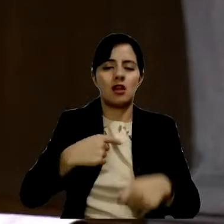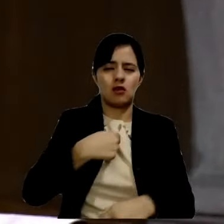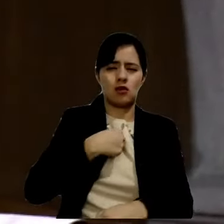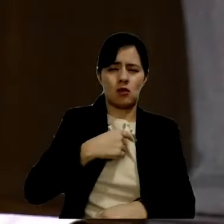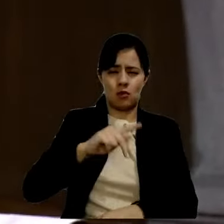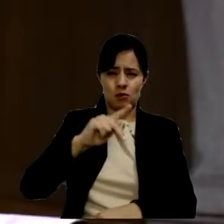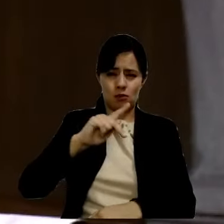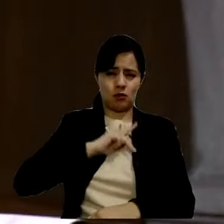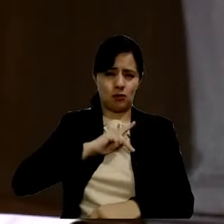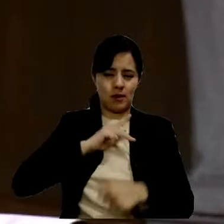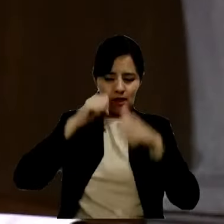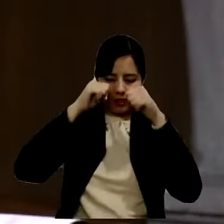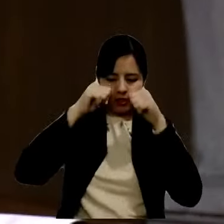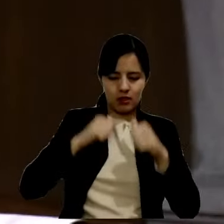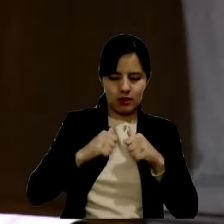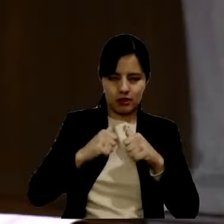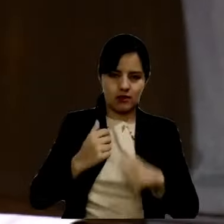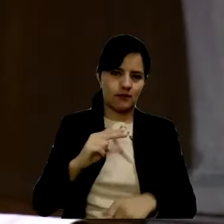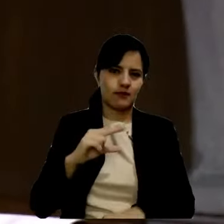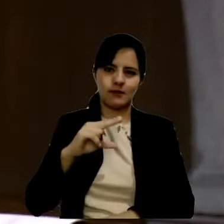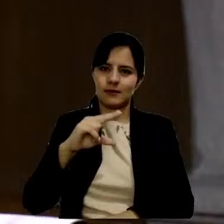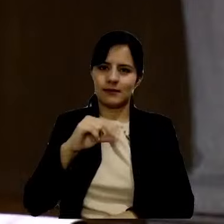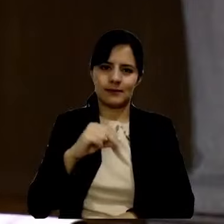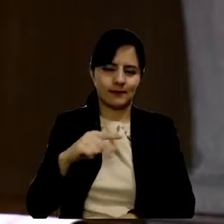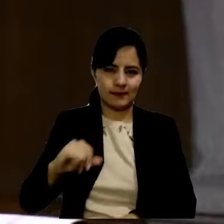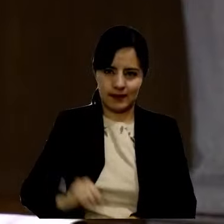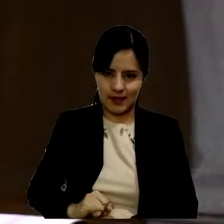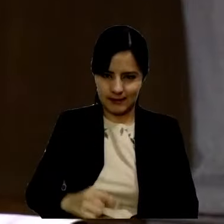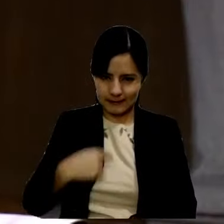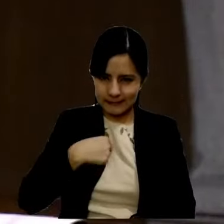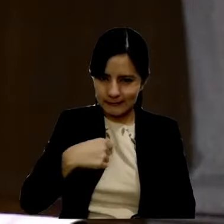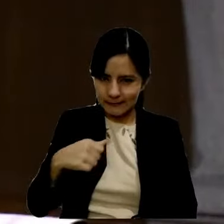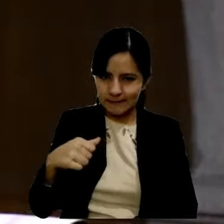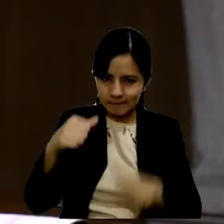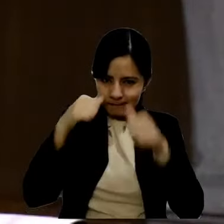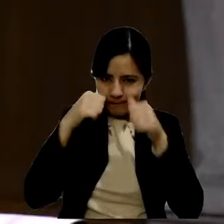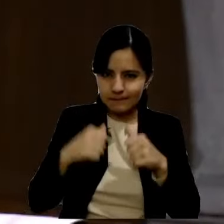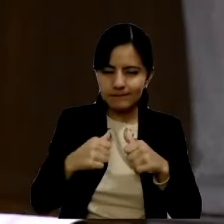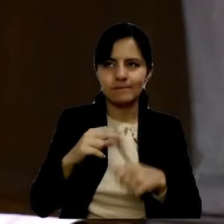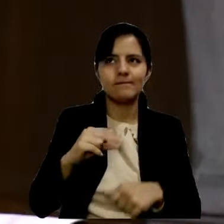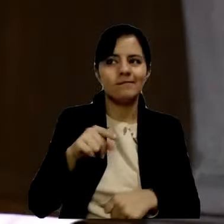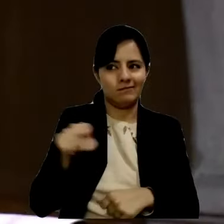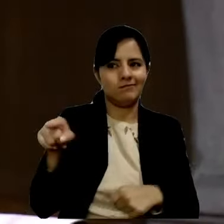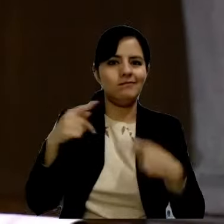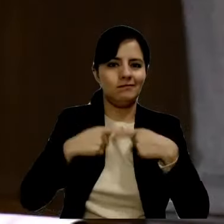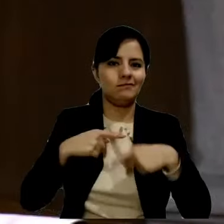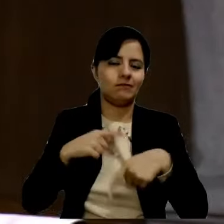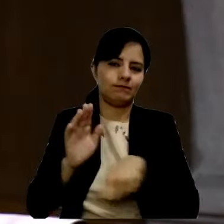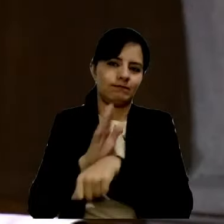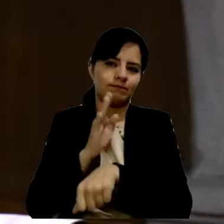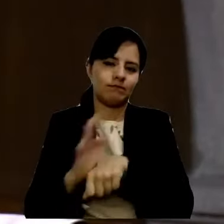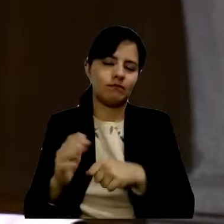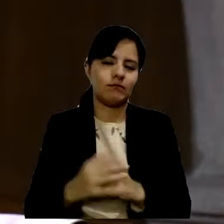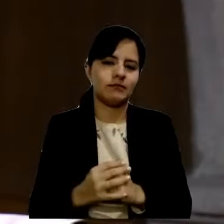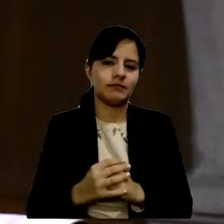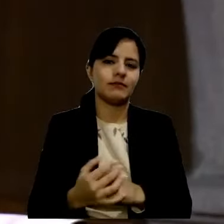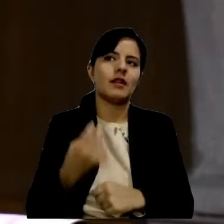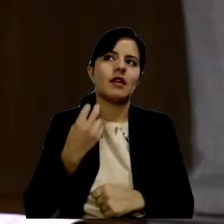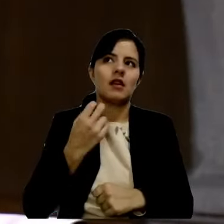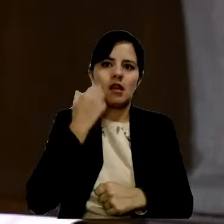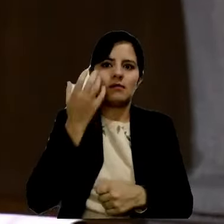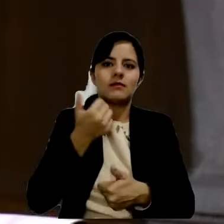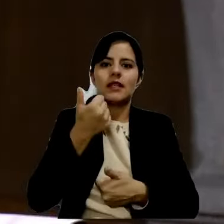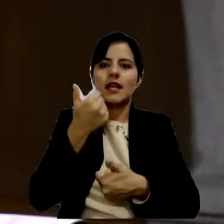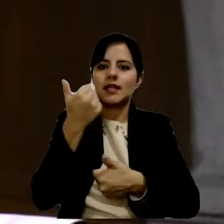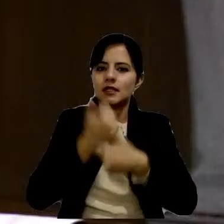particulares la participación de múltiples actores en el proceso de concesiones garantiza una competencia justa